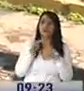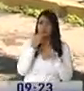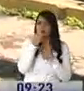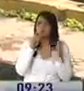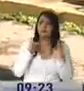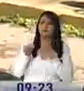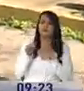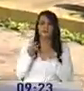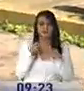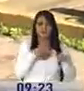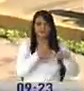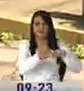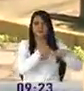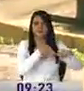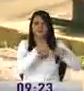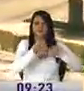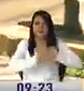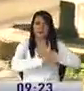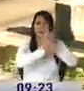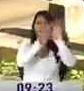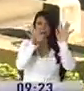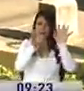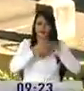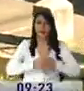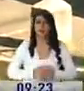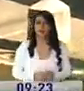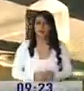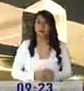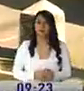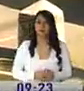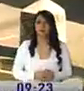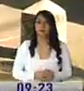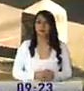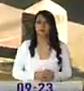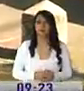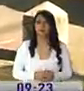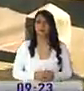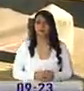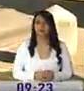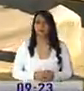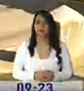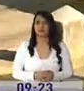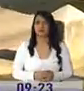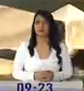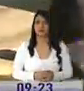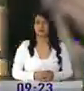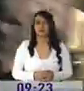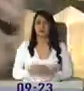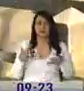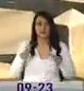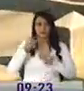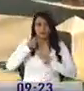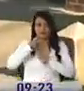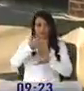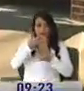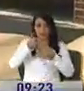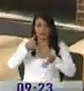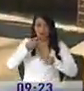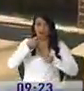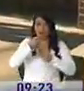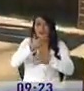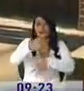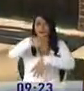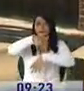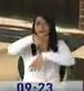este lugar en horas de la madrugada como les informábamos amigos televidentes esto se detectó cerca de las